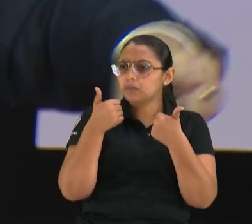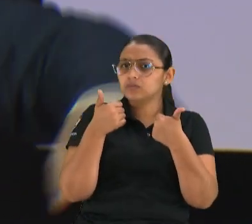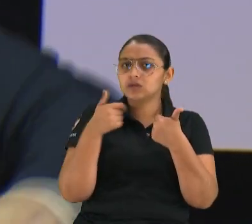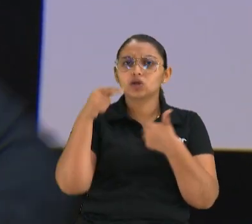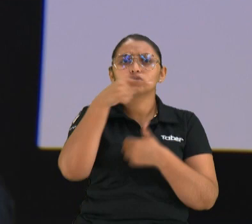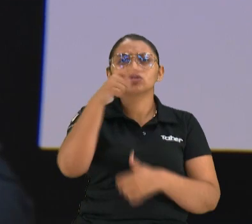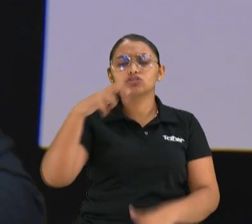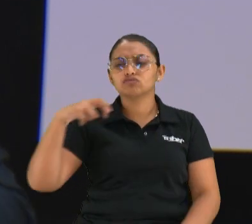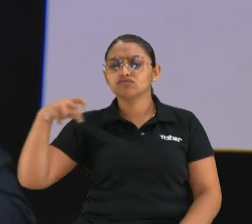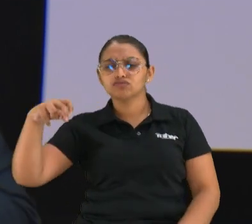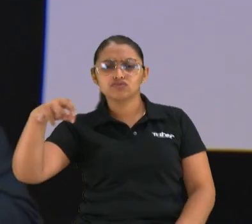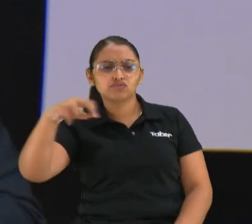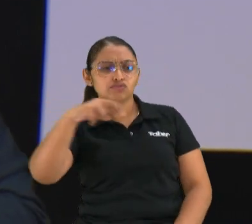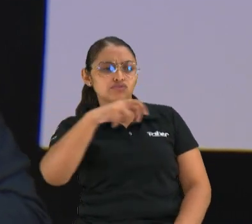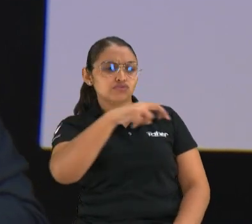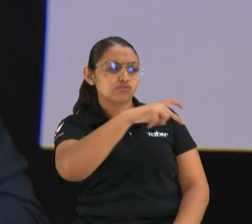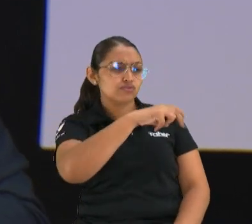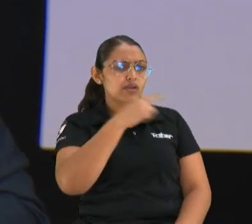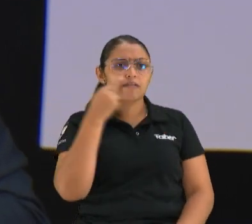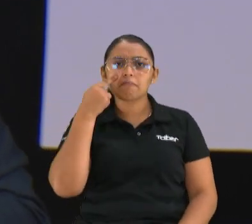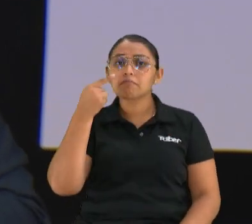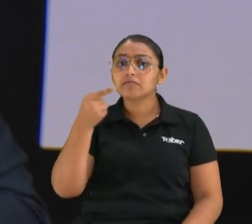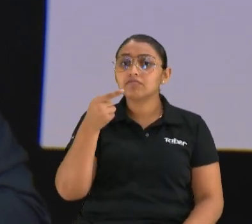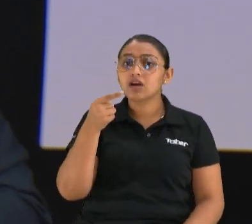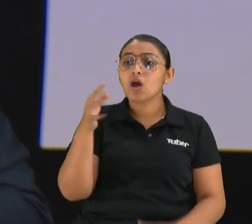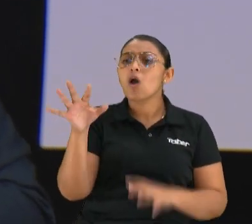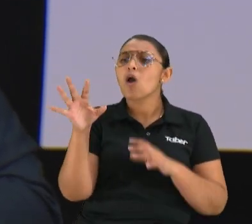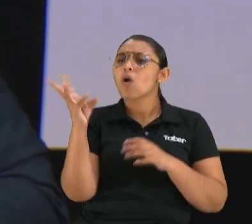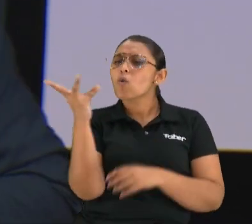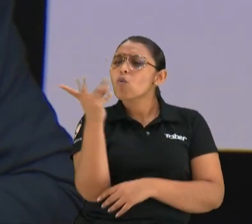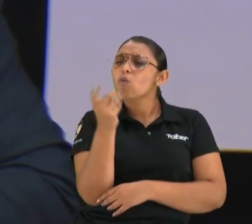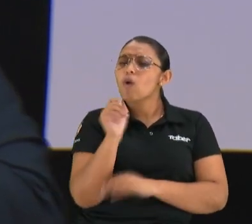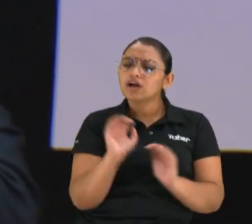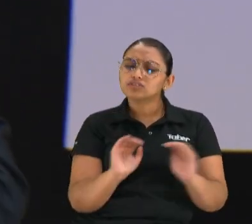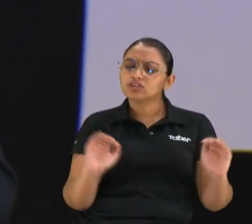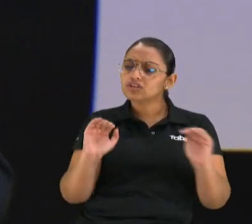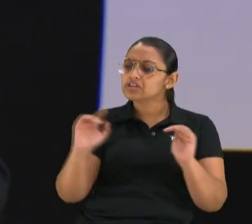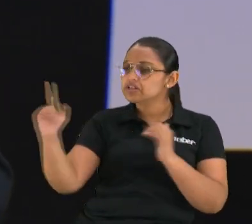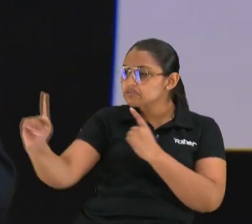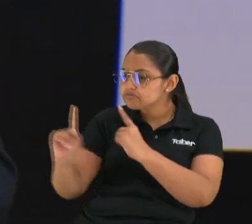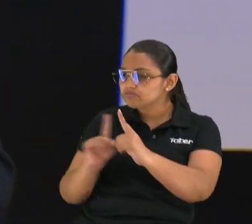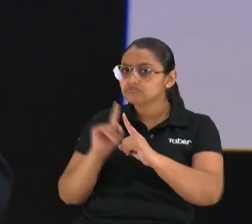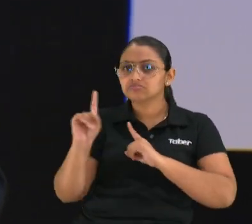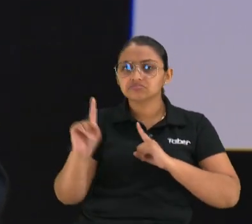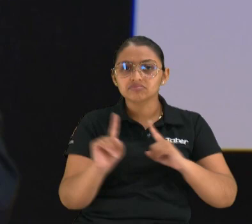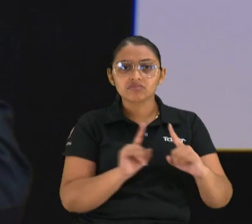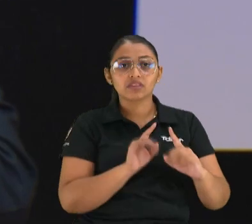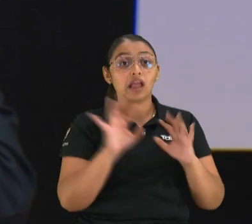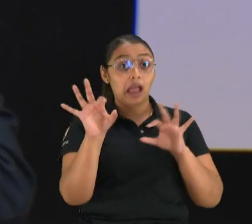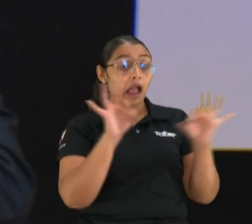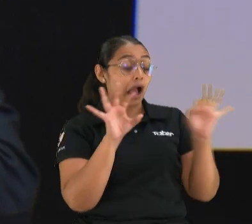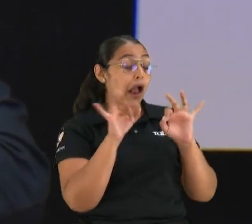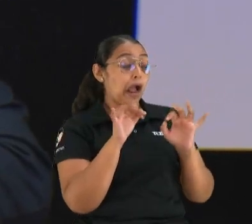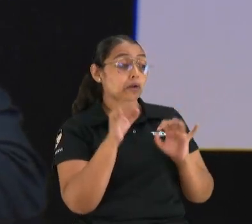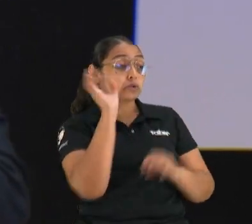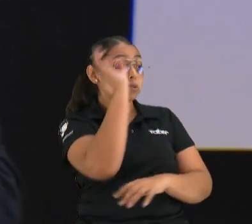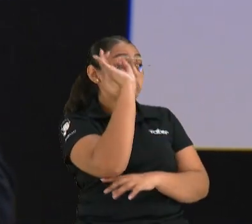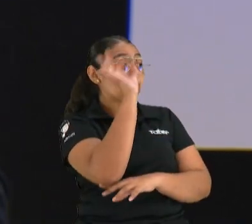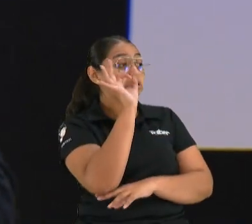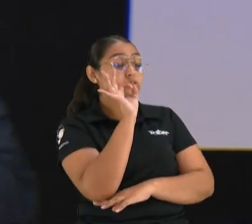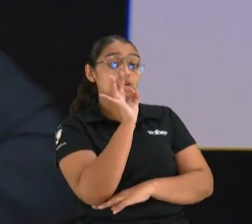y ver cuántos niños se te acercan y hay algunos pastores buenos y acá que los niños se le acercan papá papá